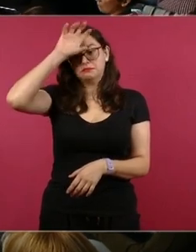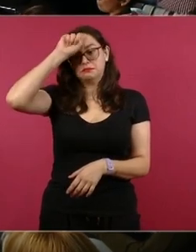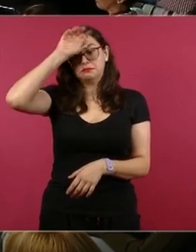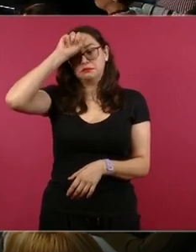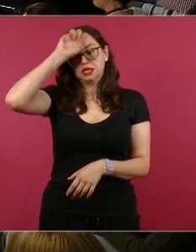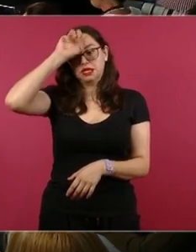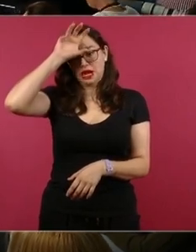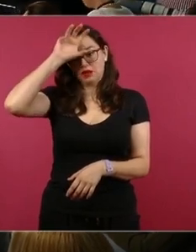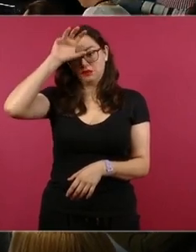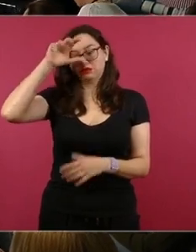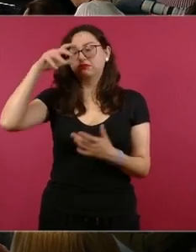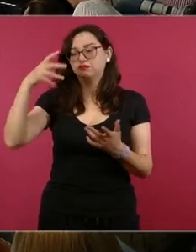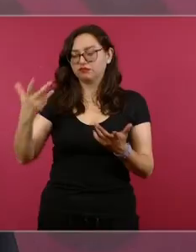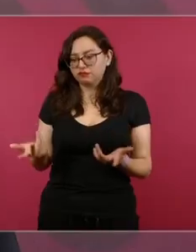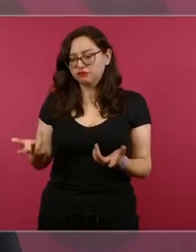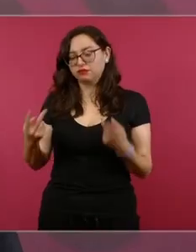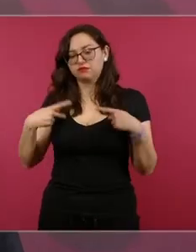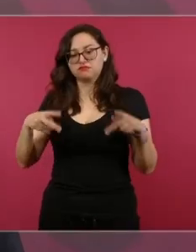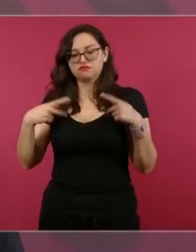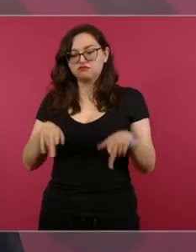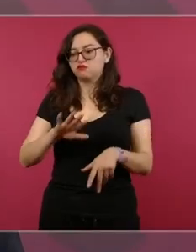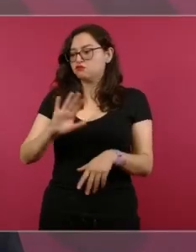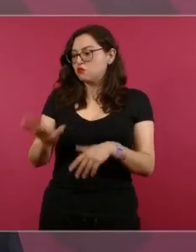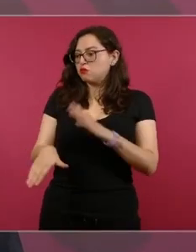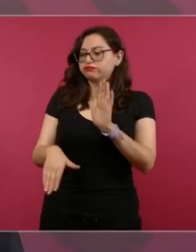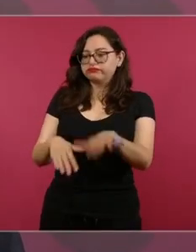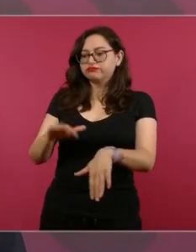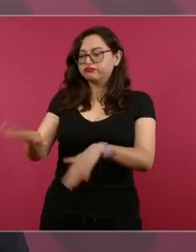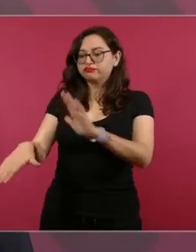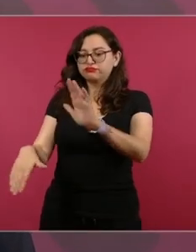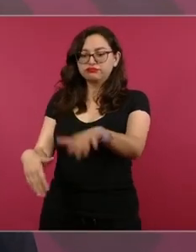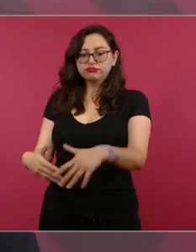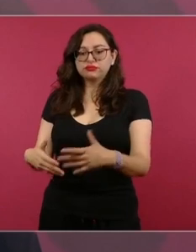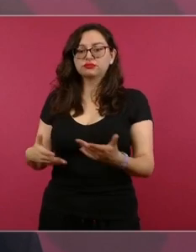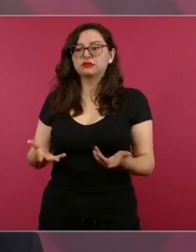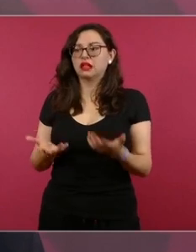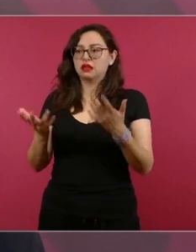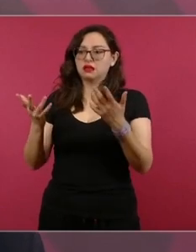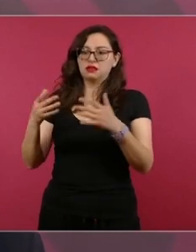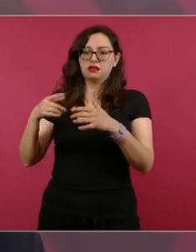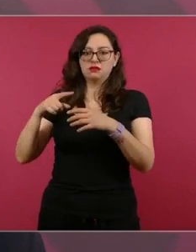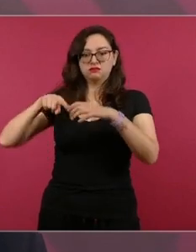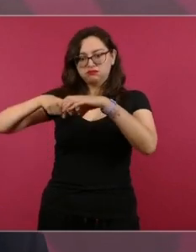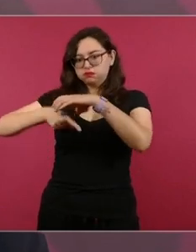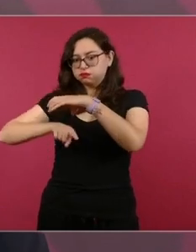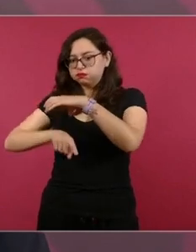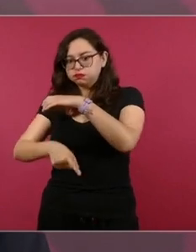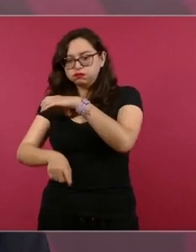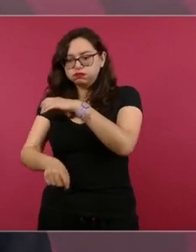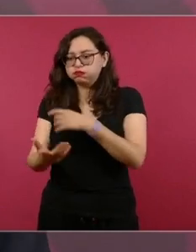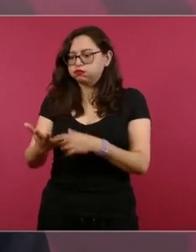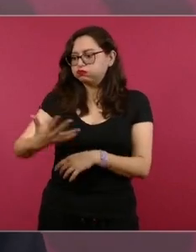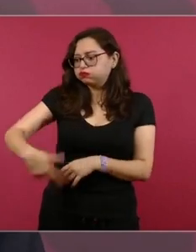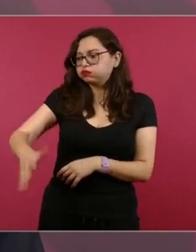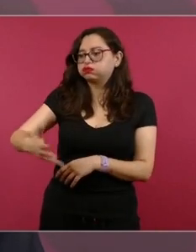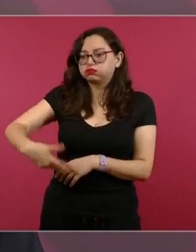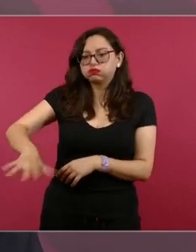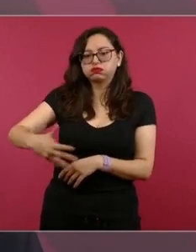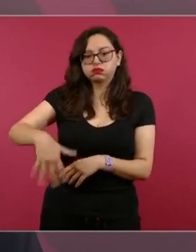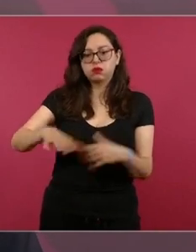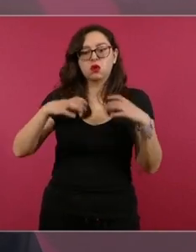que perdieron la vida, quedaron en las minas, y estamos haciendo un